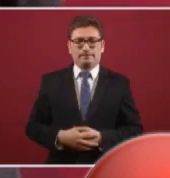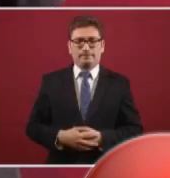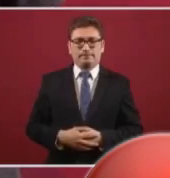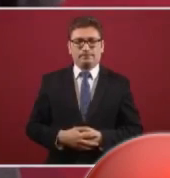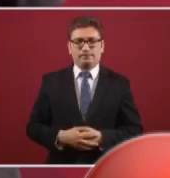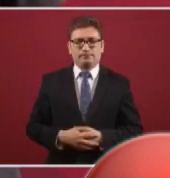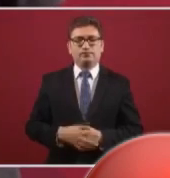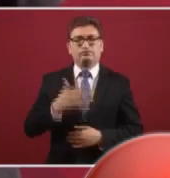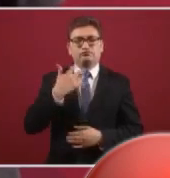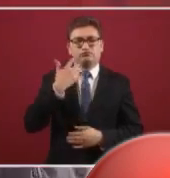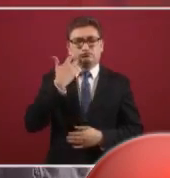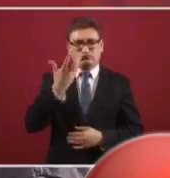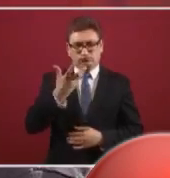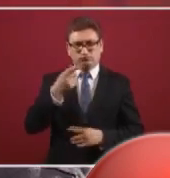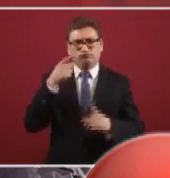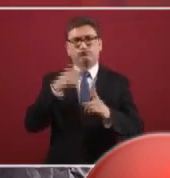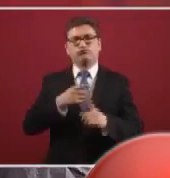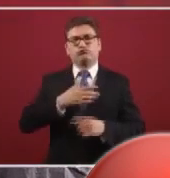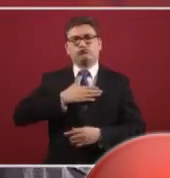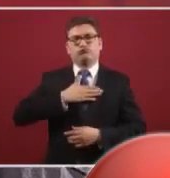haya justicia.